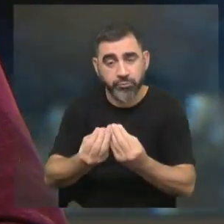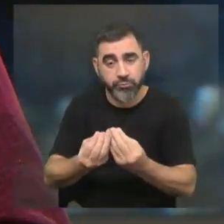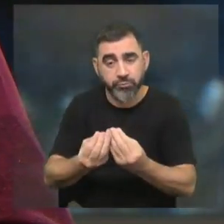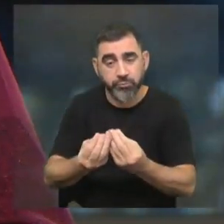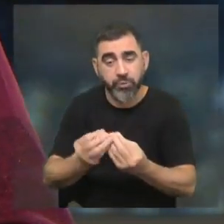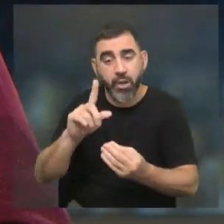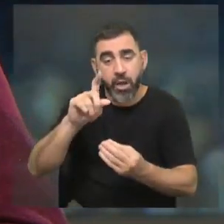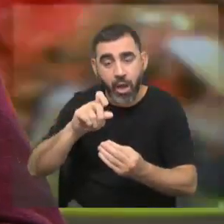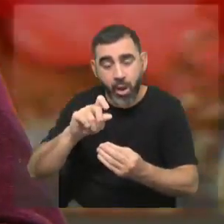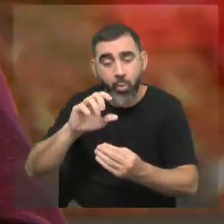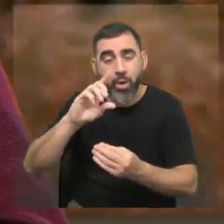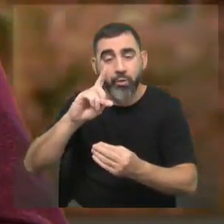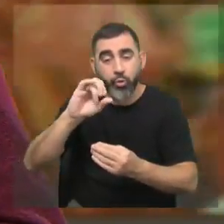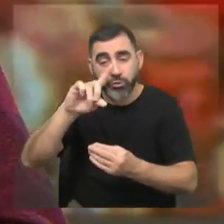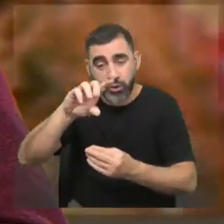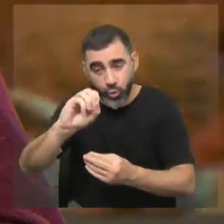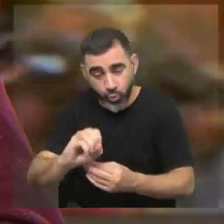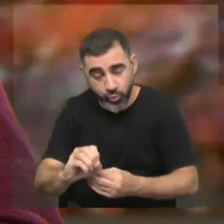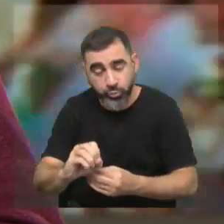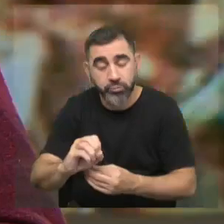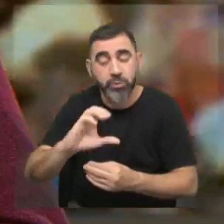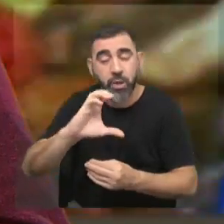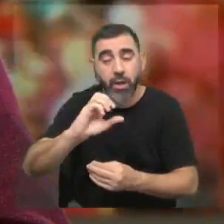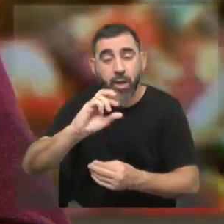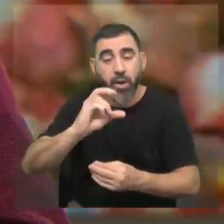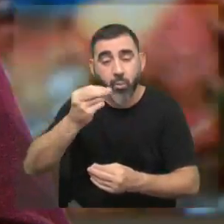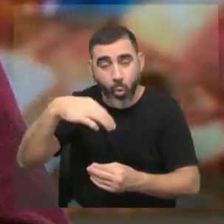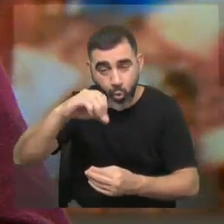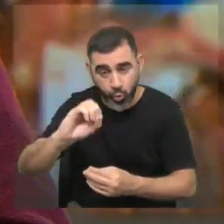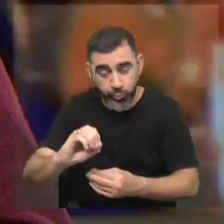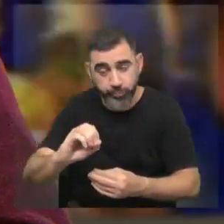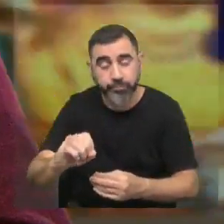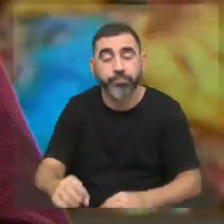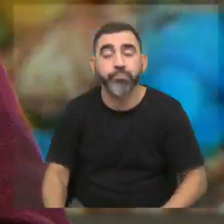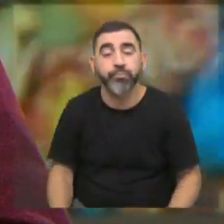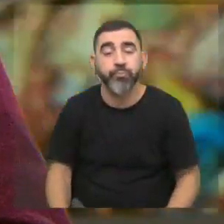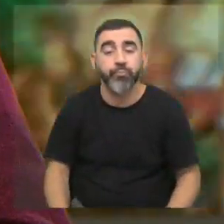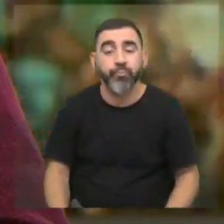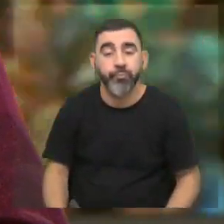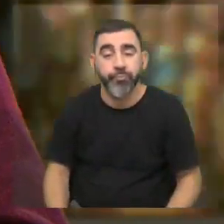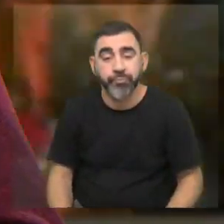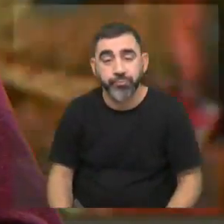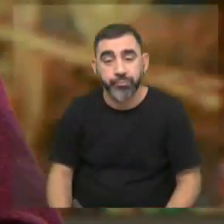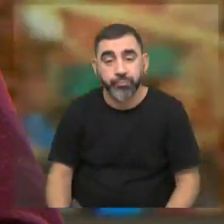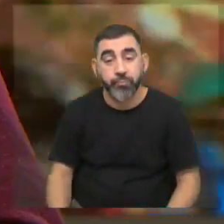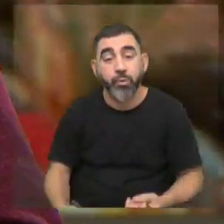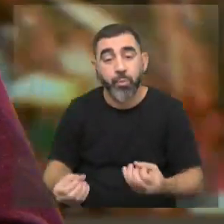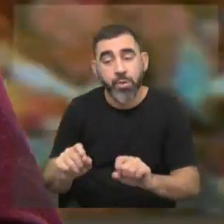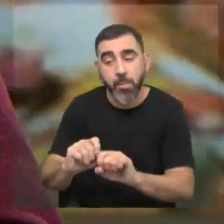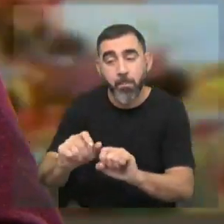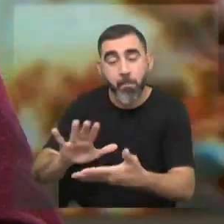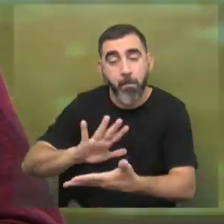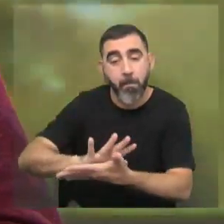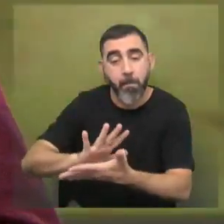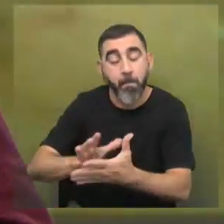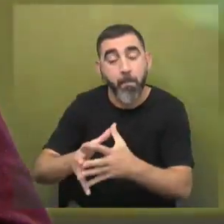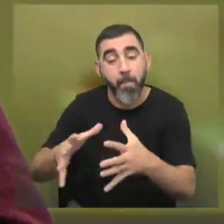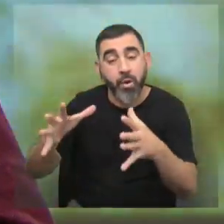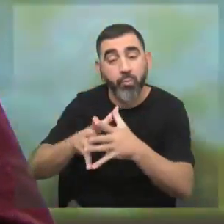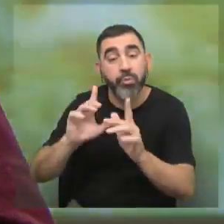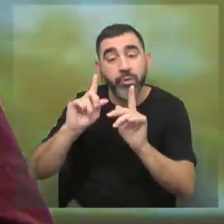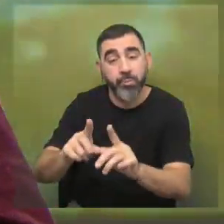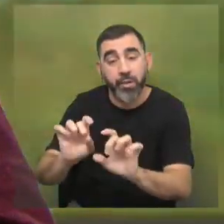Bueno, Daniela, ahí está el material que aparece en todas las disciplinas que vamos a ver en estos Juegos Olímpicos y que además ha mejorado el rendimiento